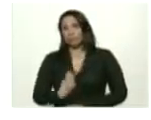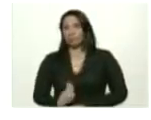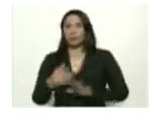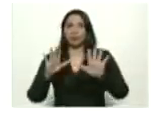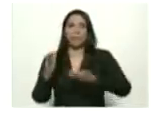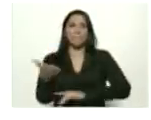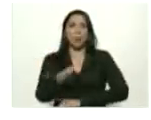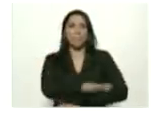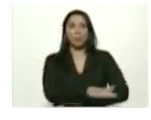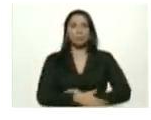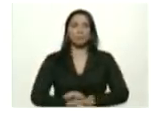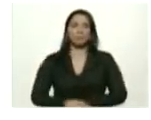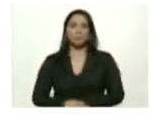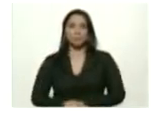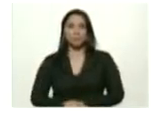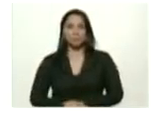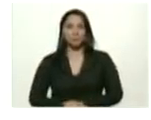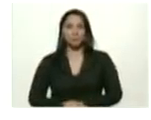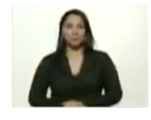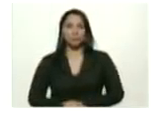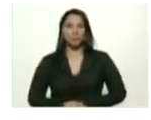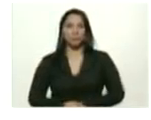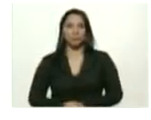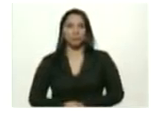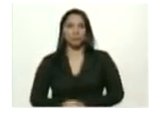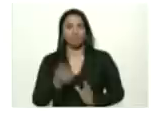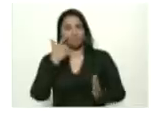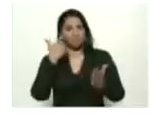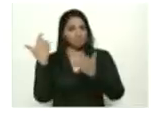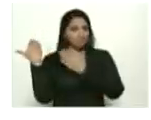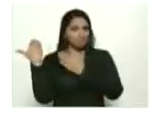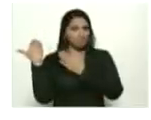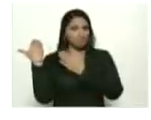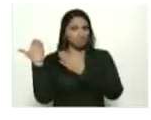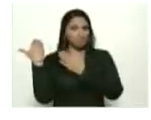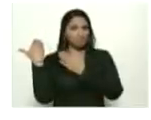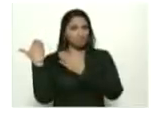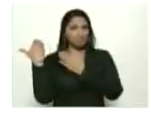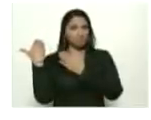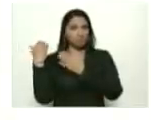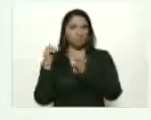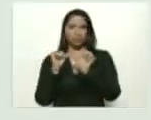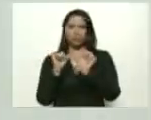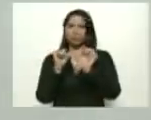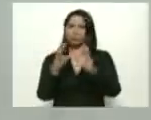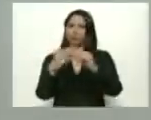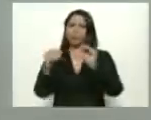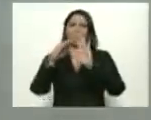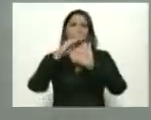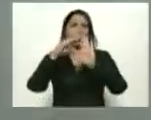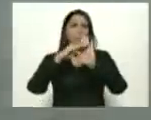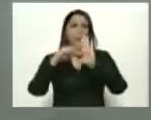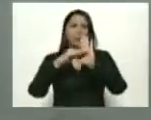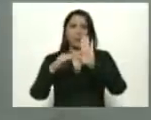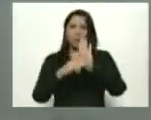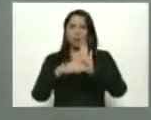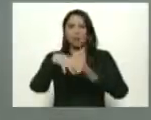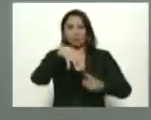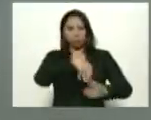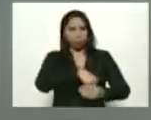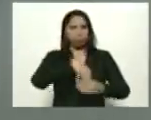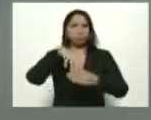10 fallecidos. 10 fallecidos. Manteniendo todas las medidas de